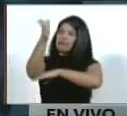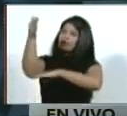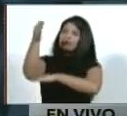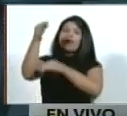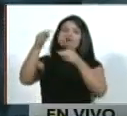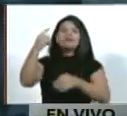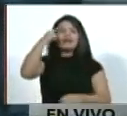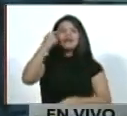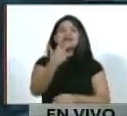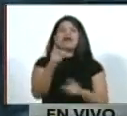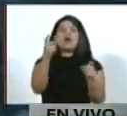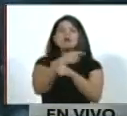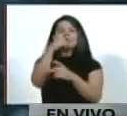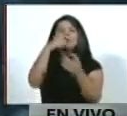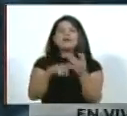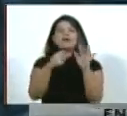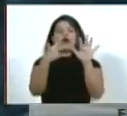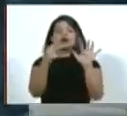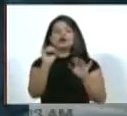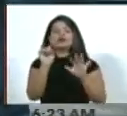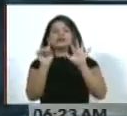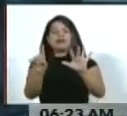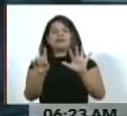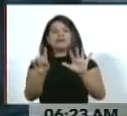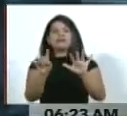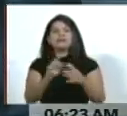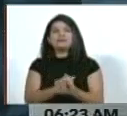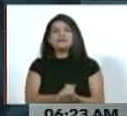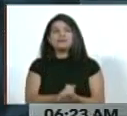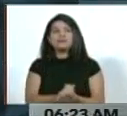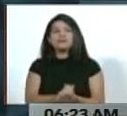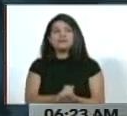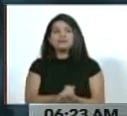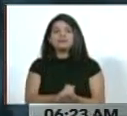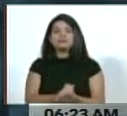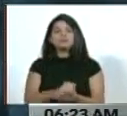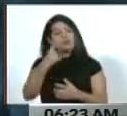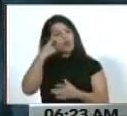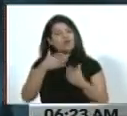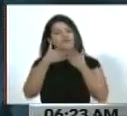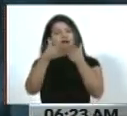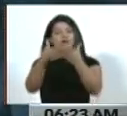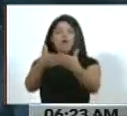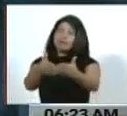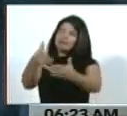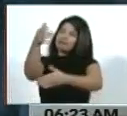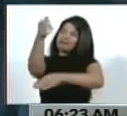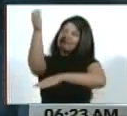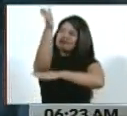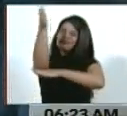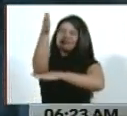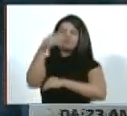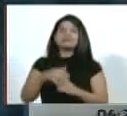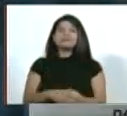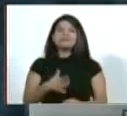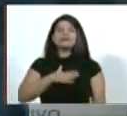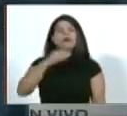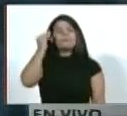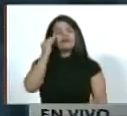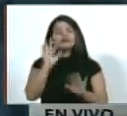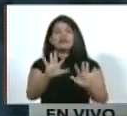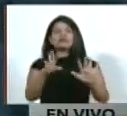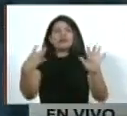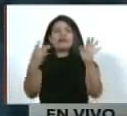agosto de 1806, cuando venía a bordo de Leandro. Fue que yo pienso que el 19 de